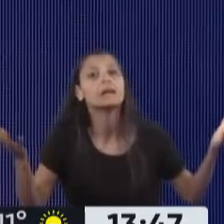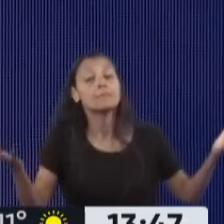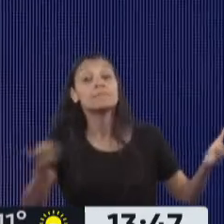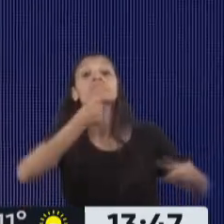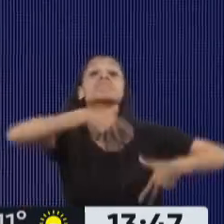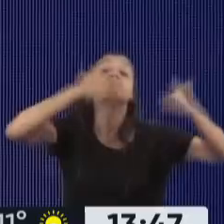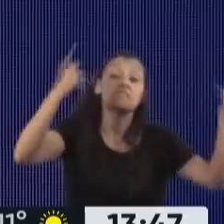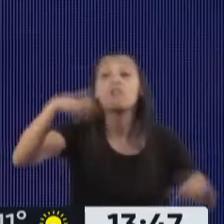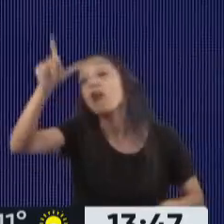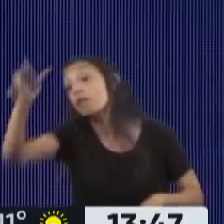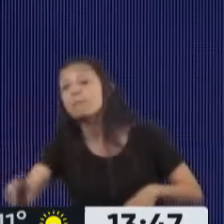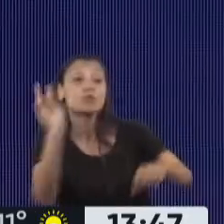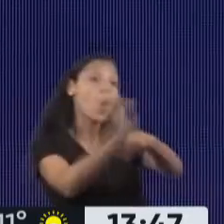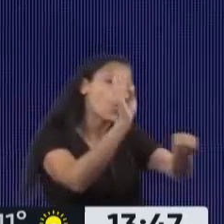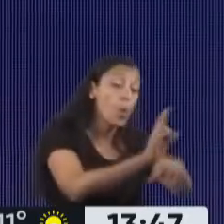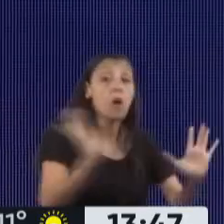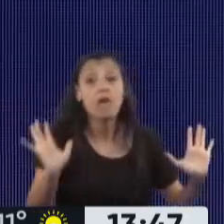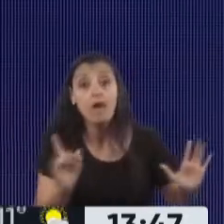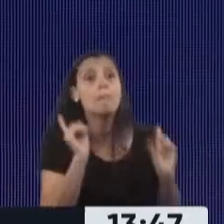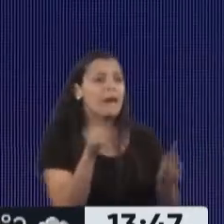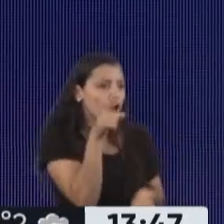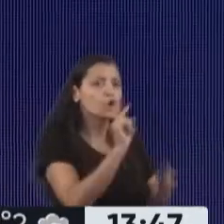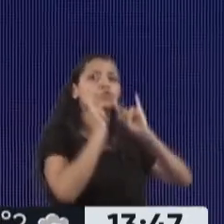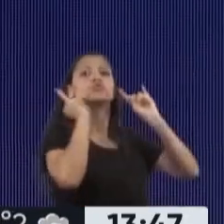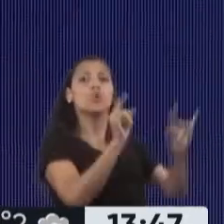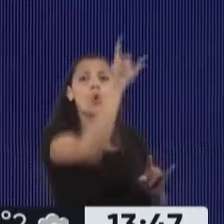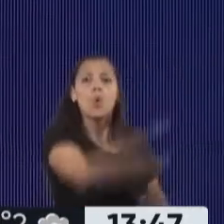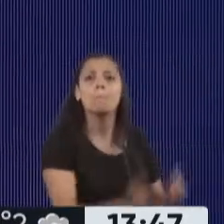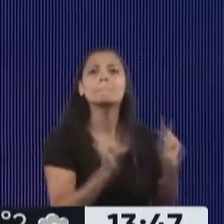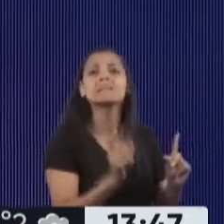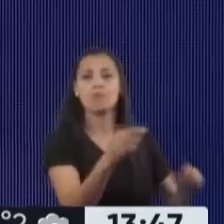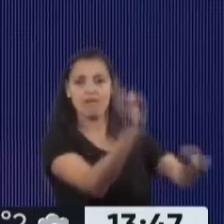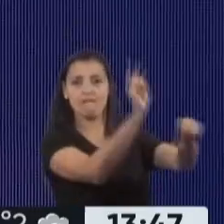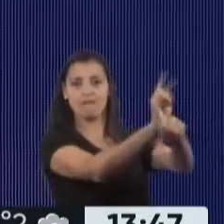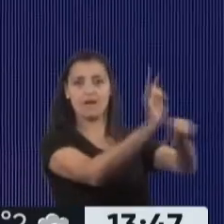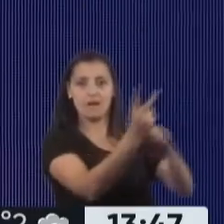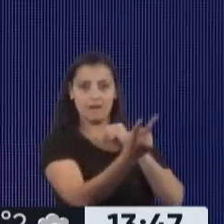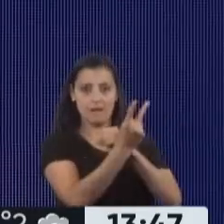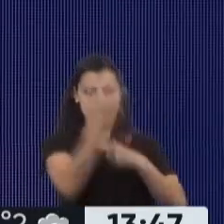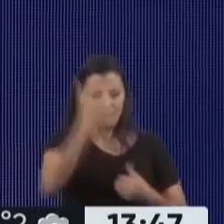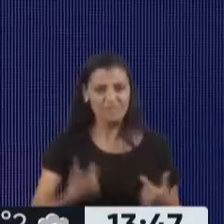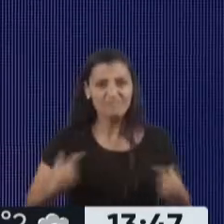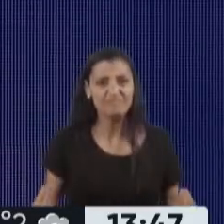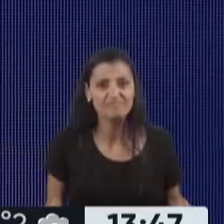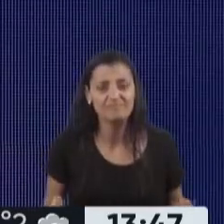se ocupen de ustedes, ustedes mismos se ocupen de ustedes, la pregunta es, ¿qué soy?